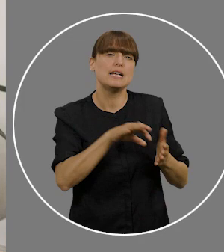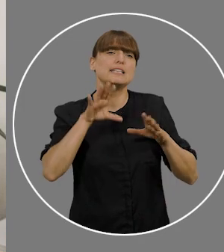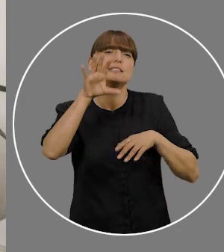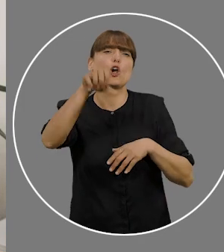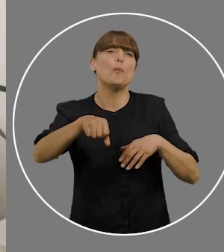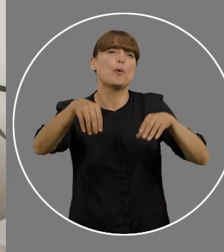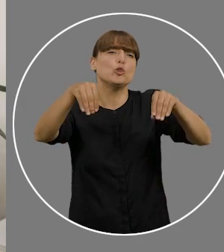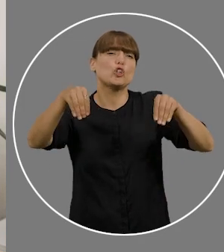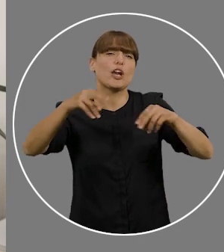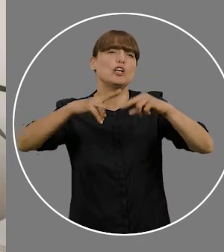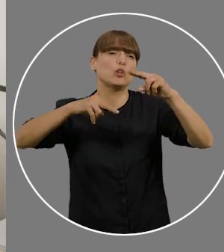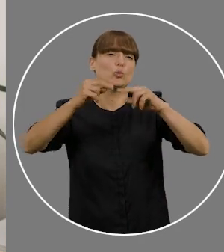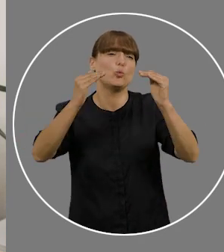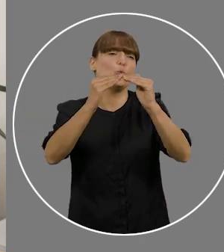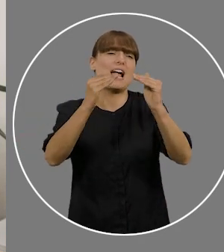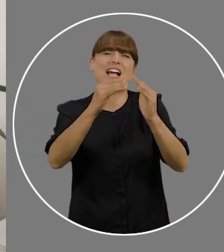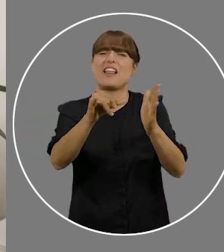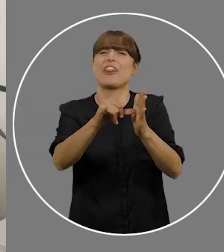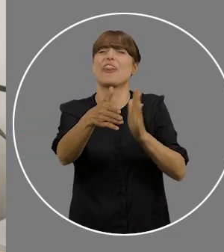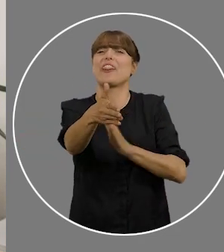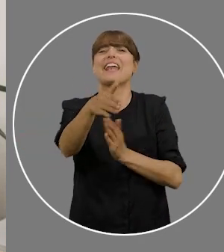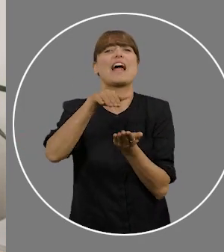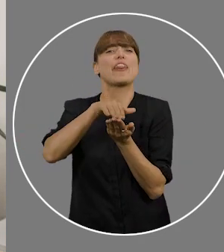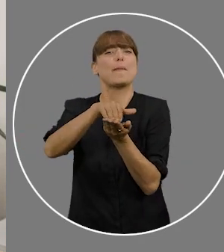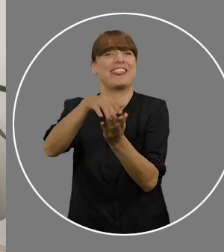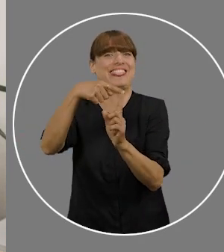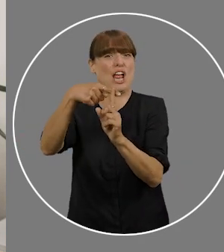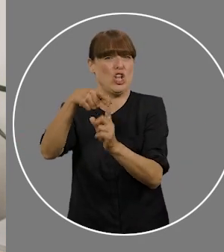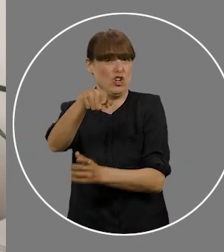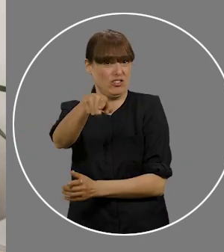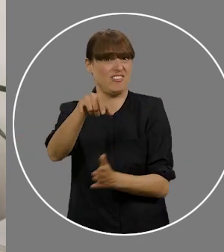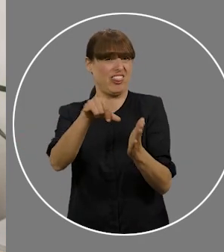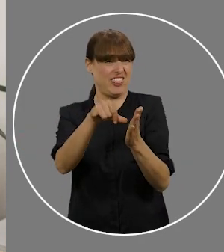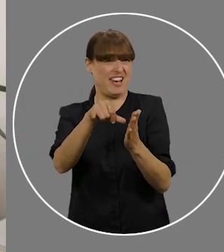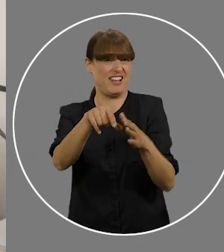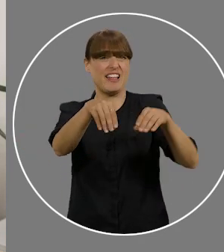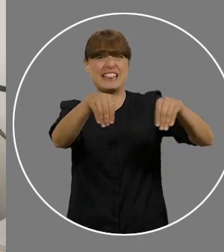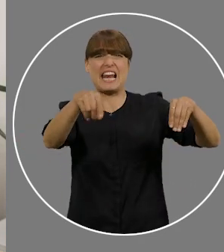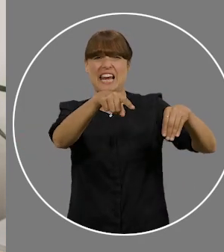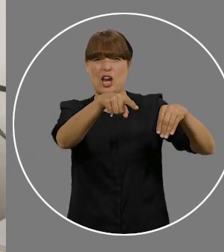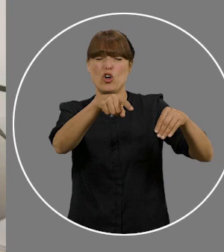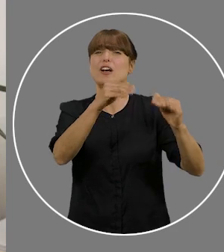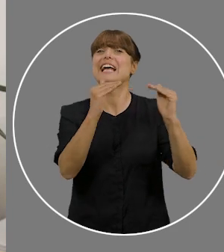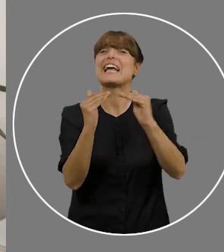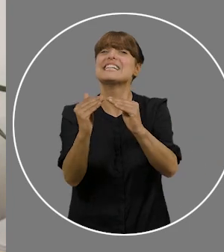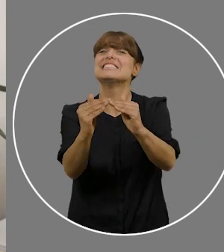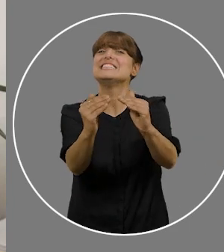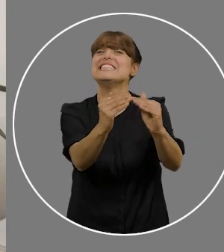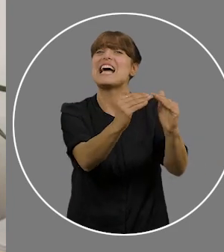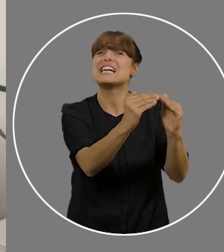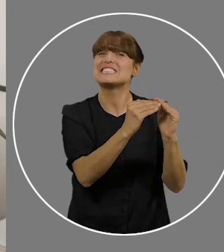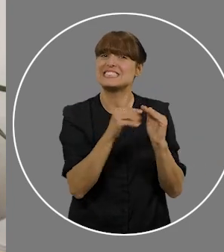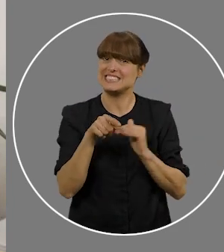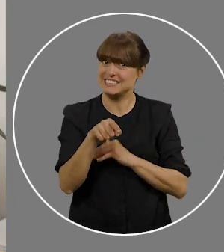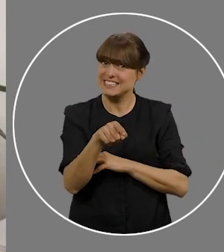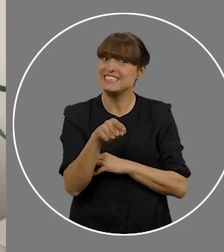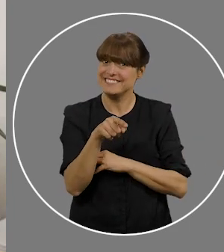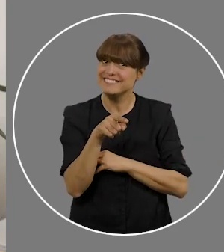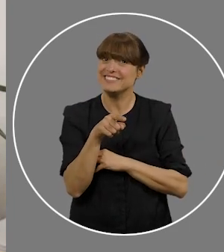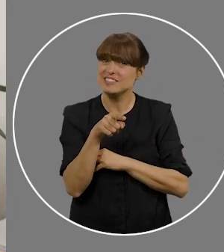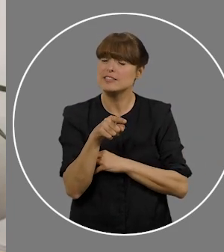iba a verlo. Pero que él enseguida se compró un terreno y se hizo una casita allí cerca del cementerio, que